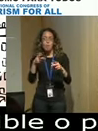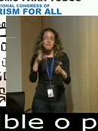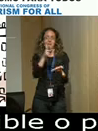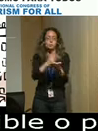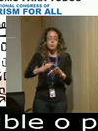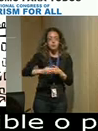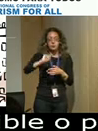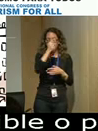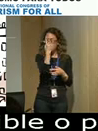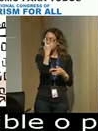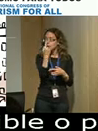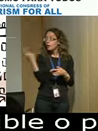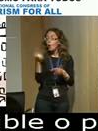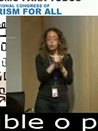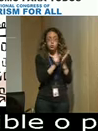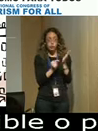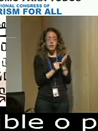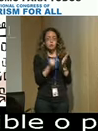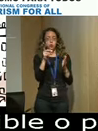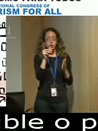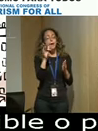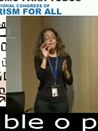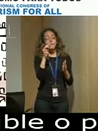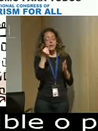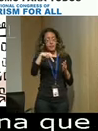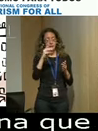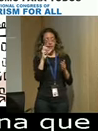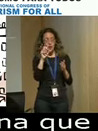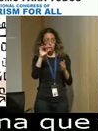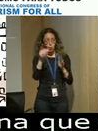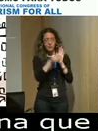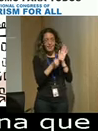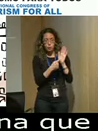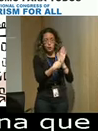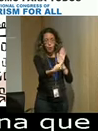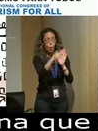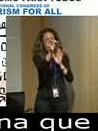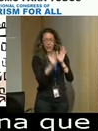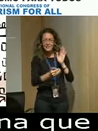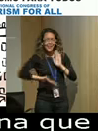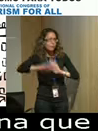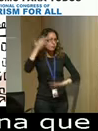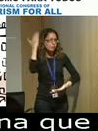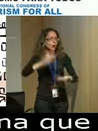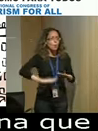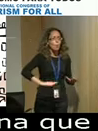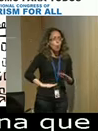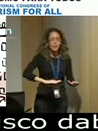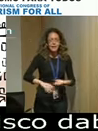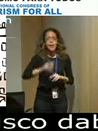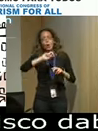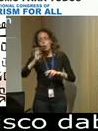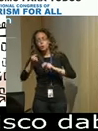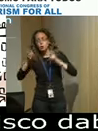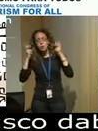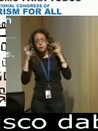los datos de personas con discapacidad. De esos datos, un porcentaje tiene problemas de movilidad, otros tienen problemas auditivos,